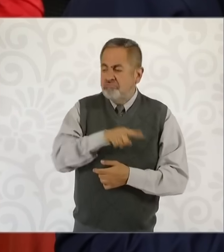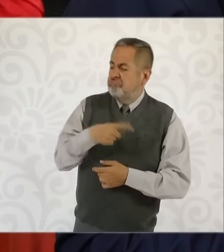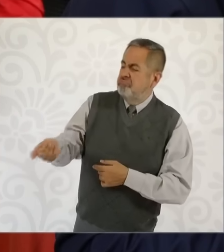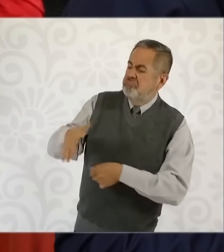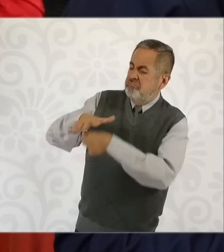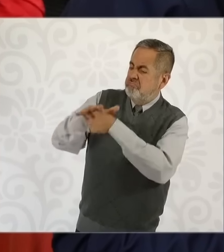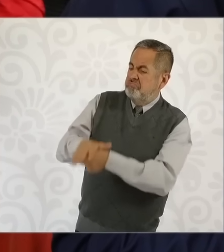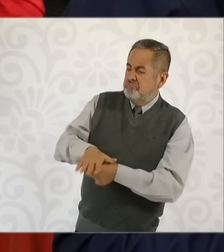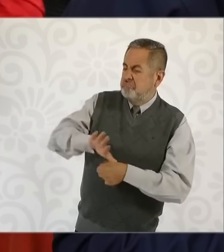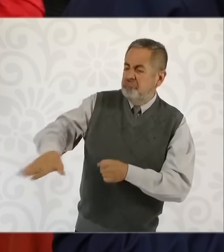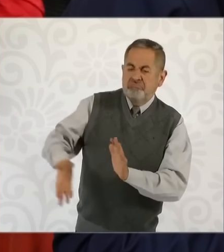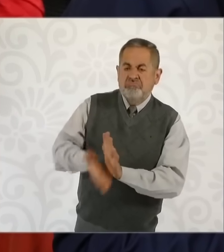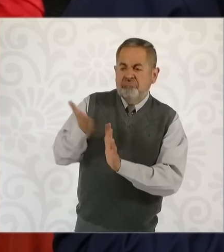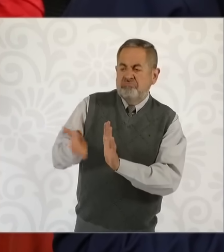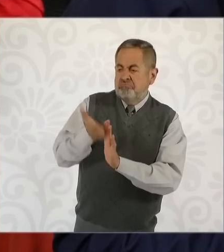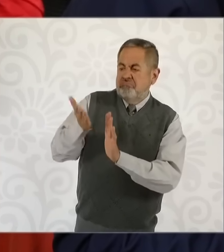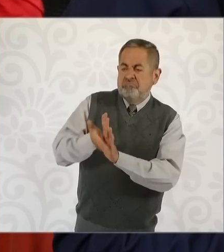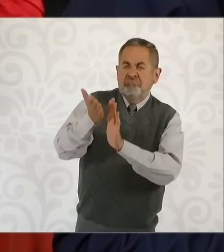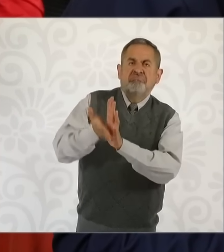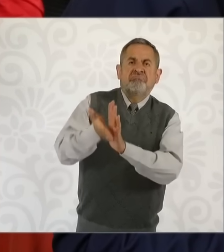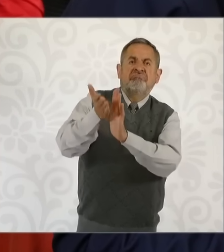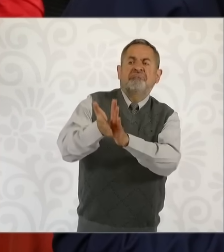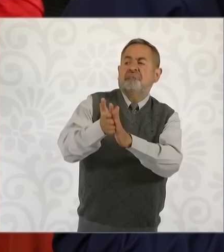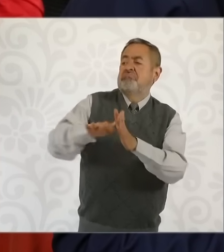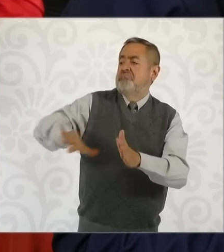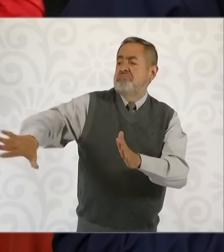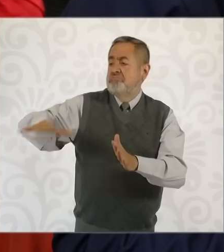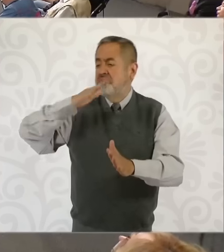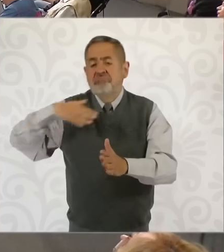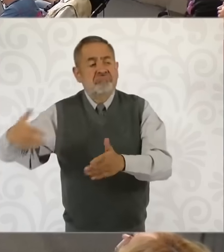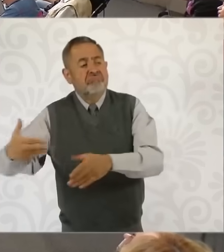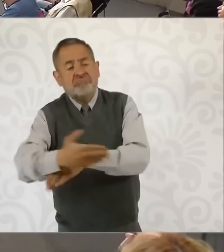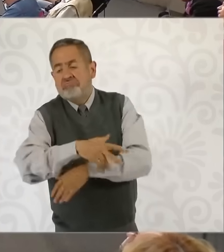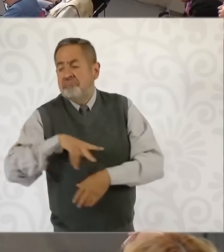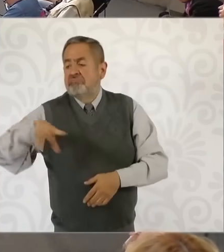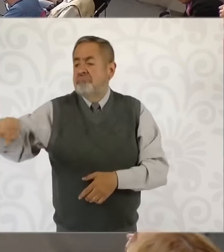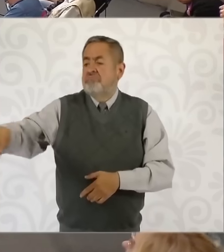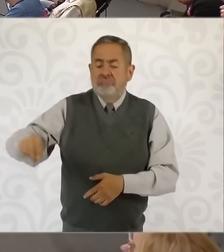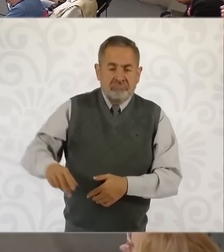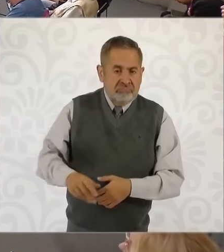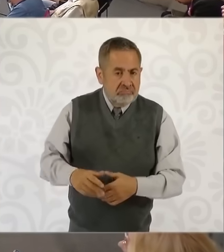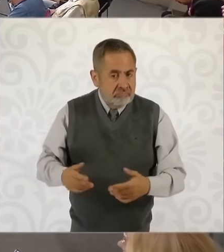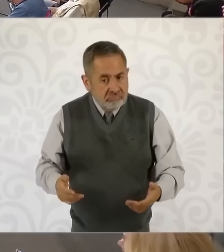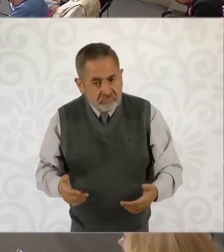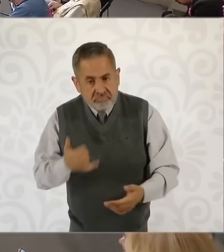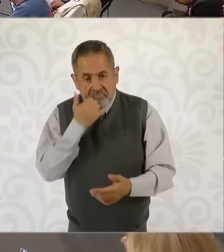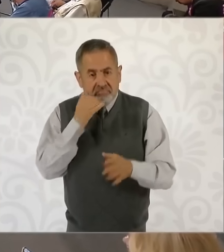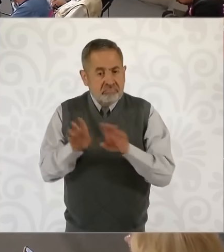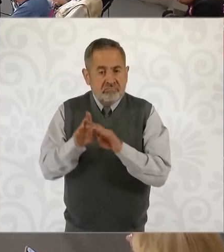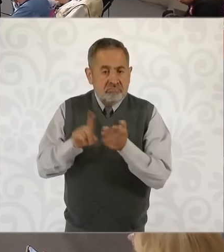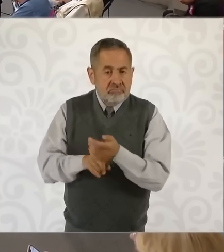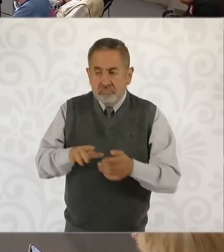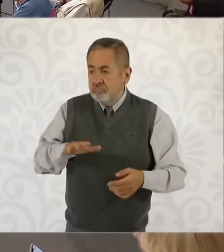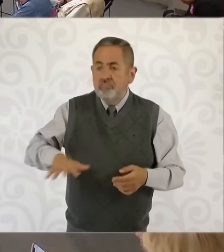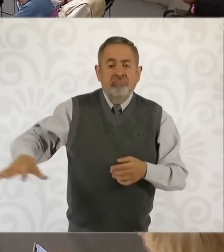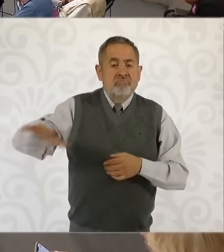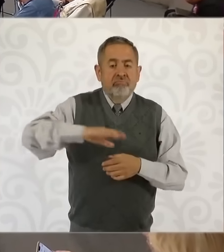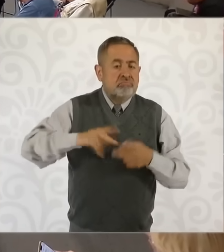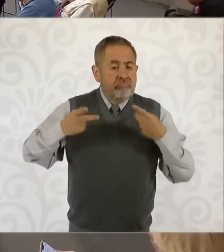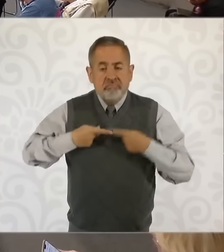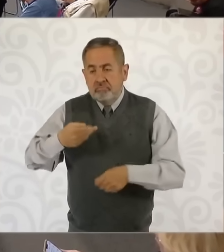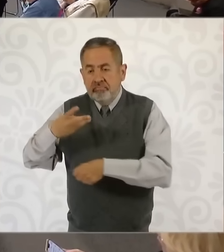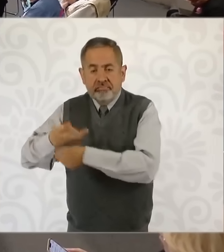que les está obstruyendo el paso hacia la playa. Están tratando de que, casi son todos de la tercera